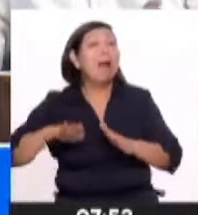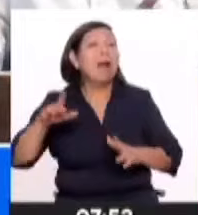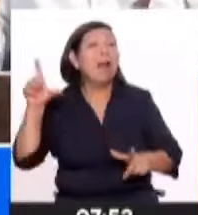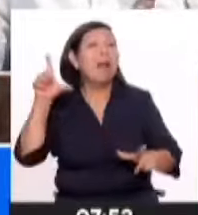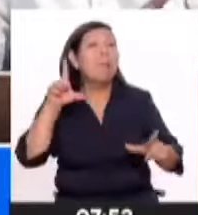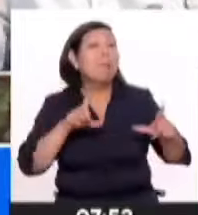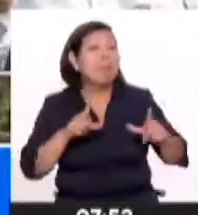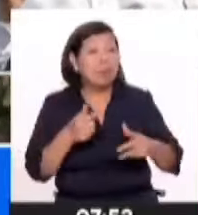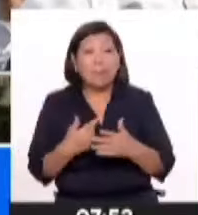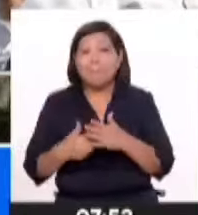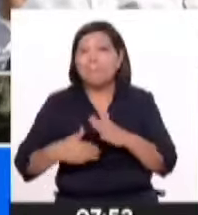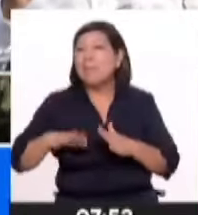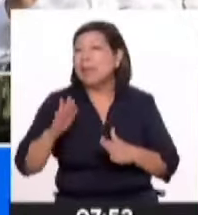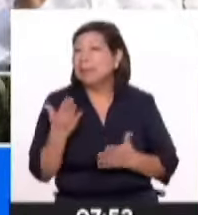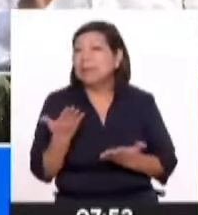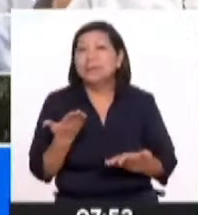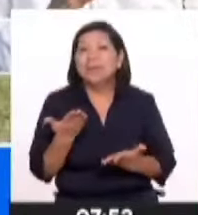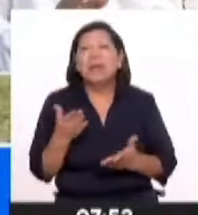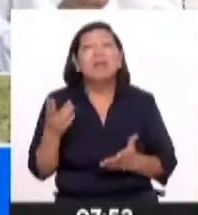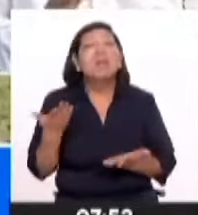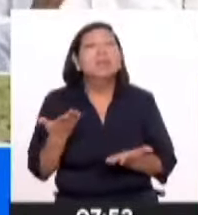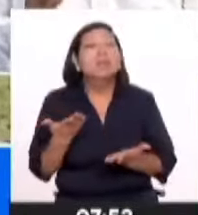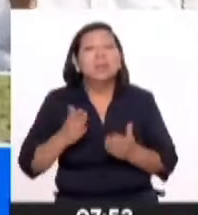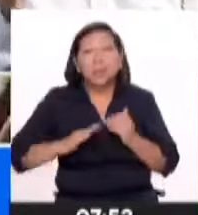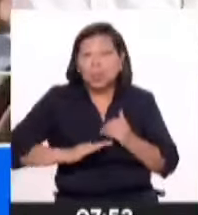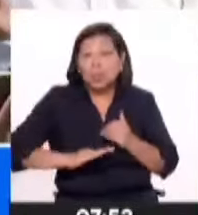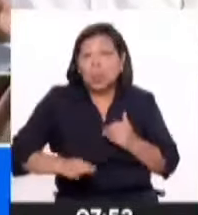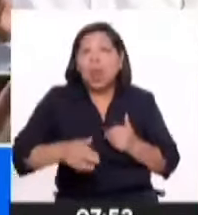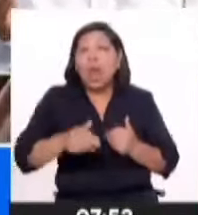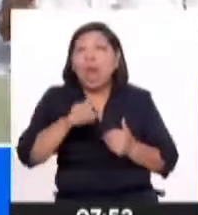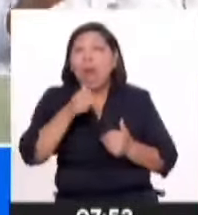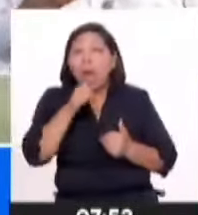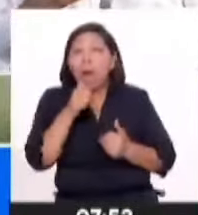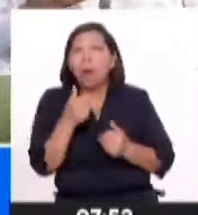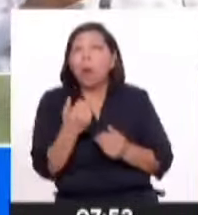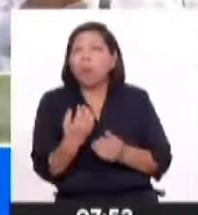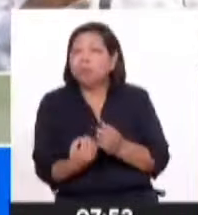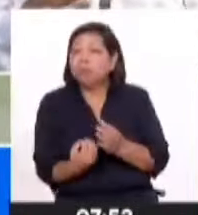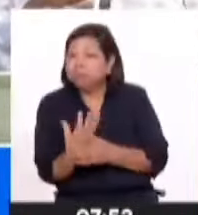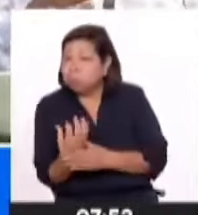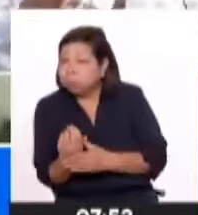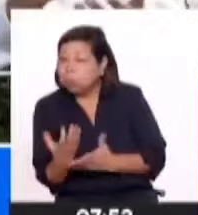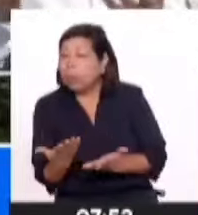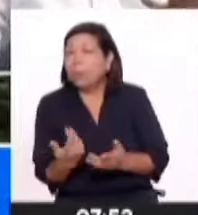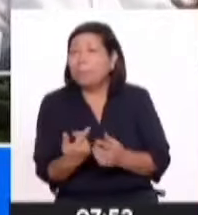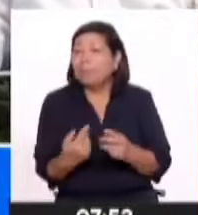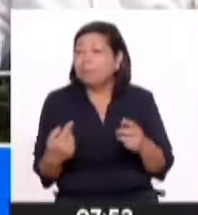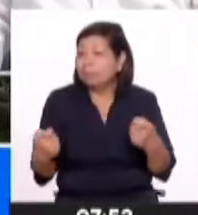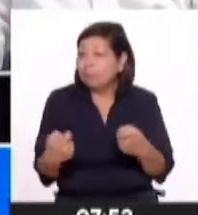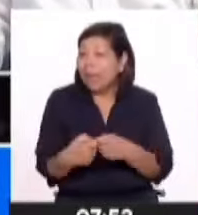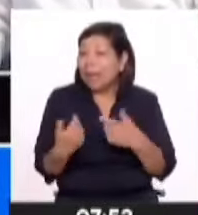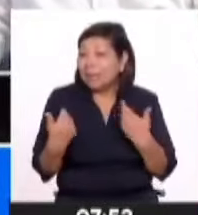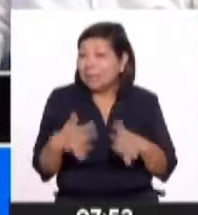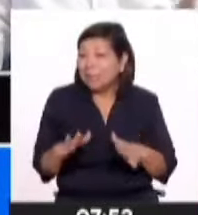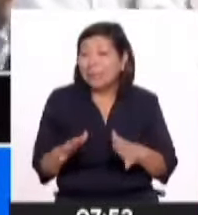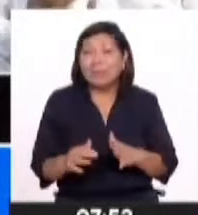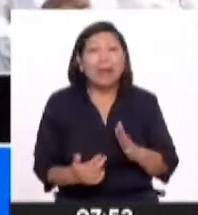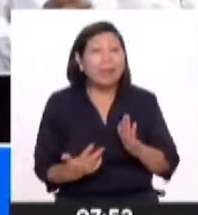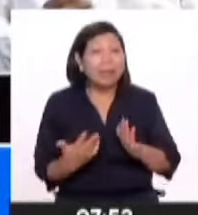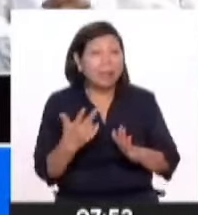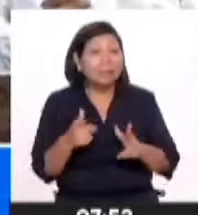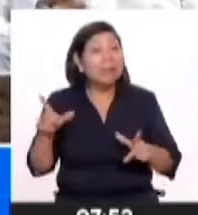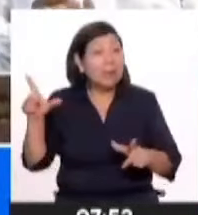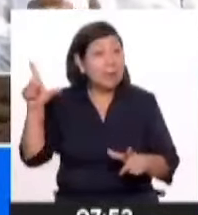laboratorios. Y uno de ellos son los laboratorios de suelos, aguas y foliares, que tenemos una red ahora ya de 13